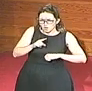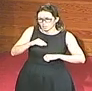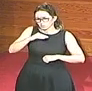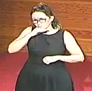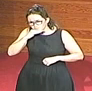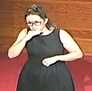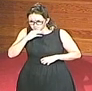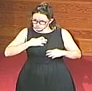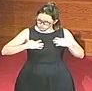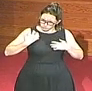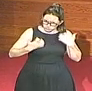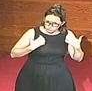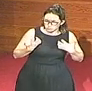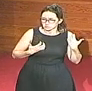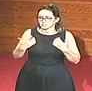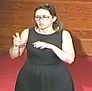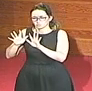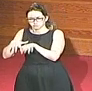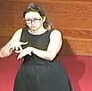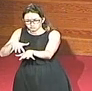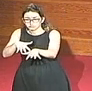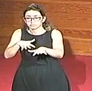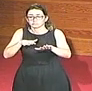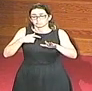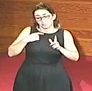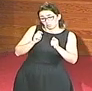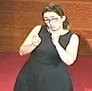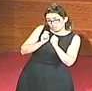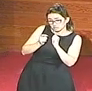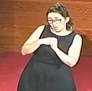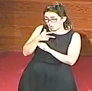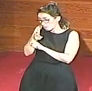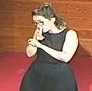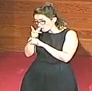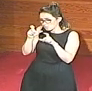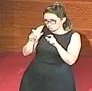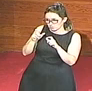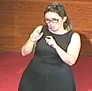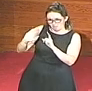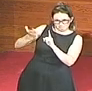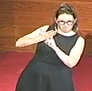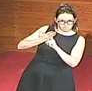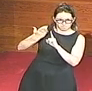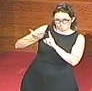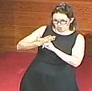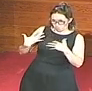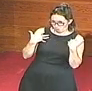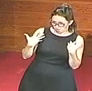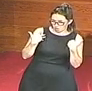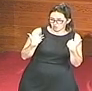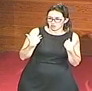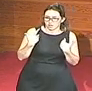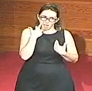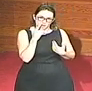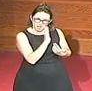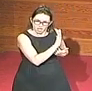y en muchos casos pues, ha habido ataques, ¿no? Más amenazas, más